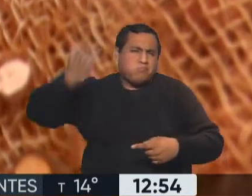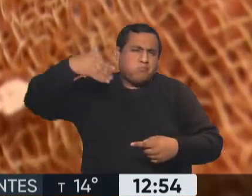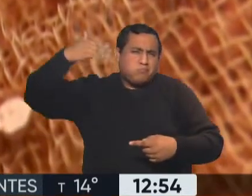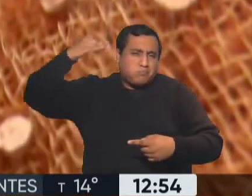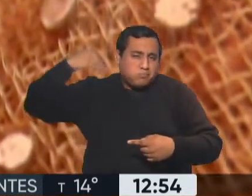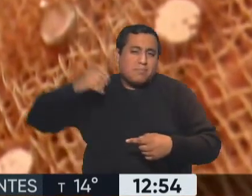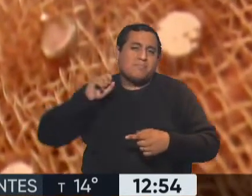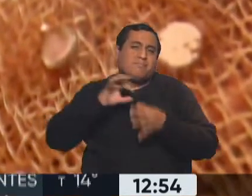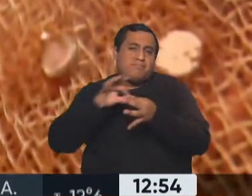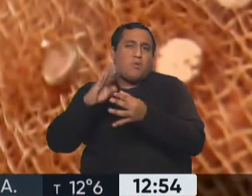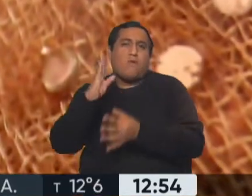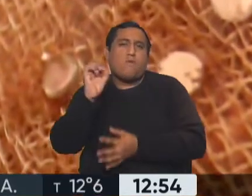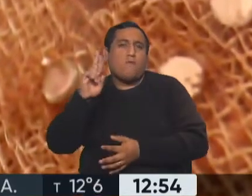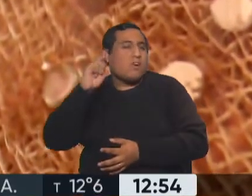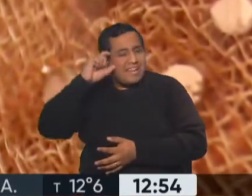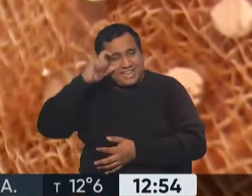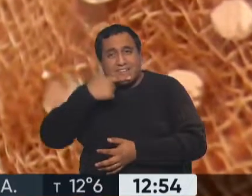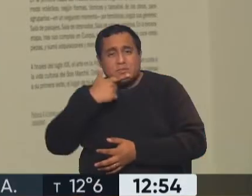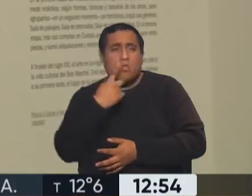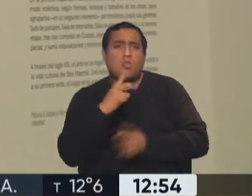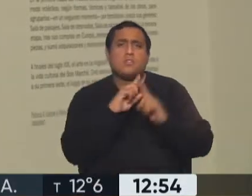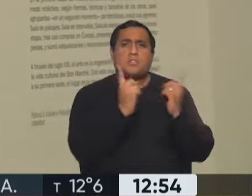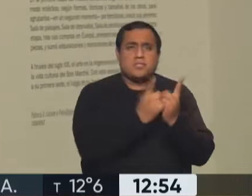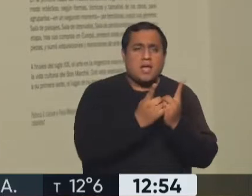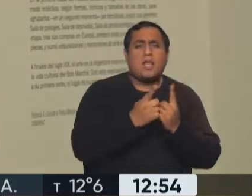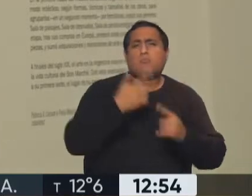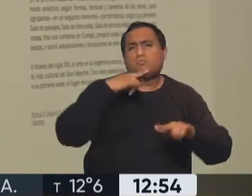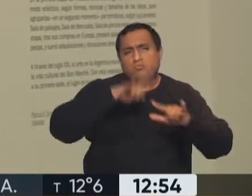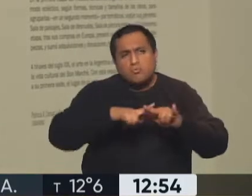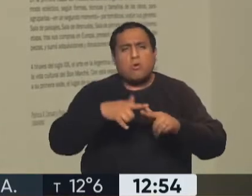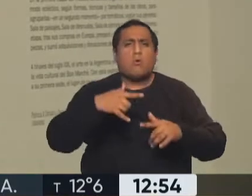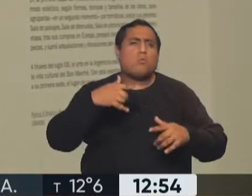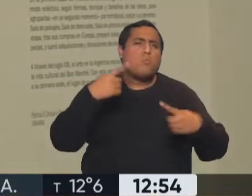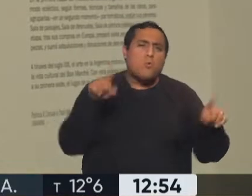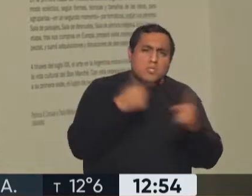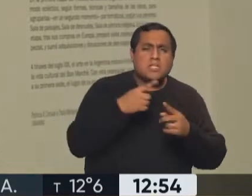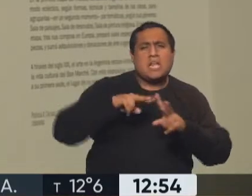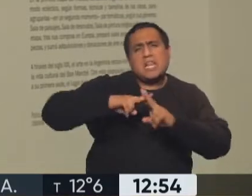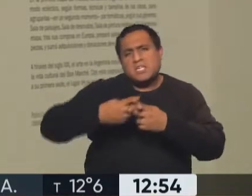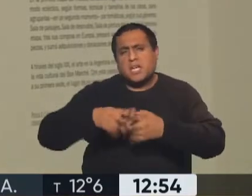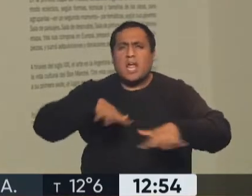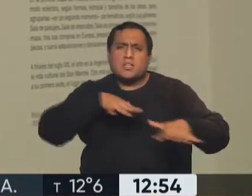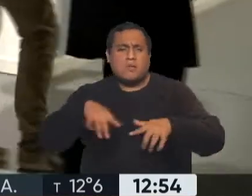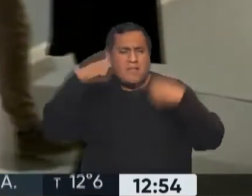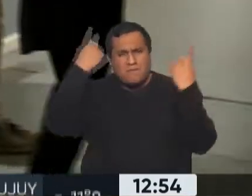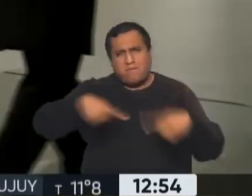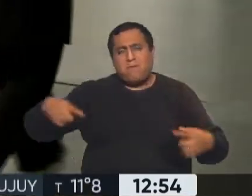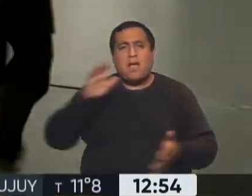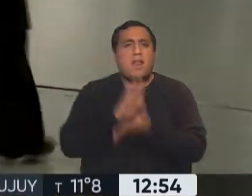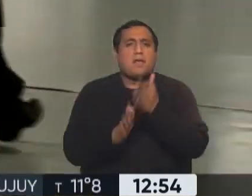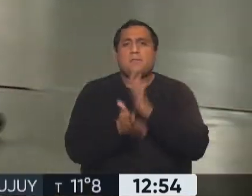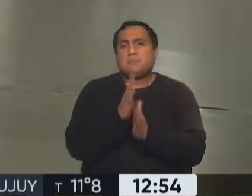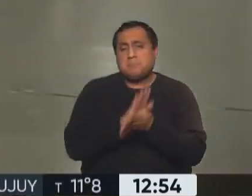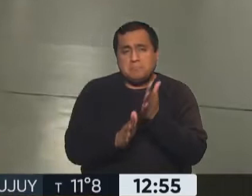del Borges. Se suman dos salas donde se programan recitales, conciertos, talleres y distintas actividades siempre gratuitas. Hablamos